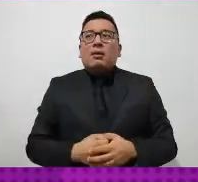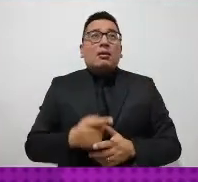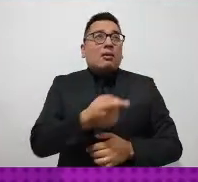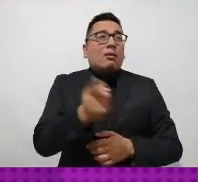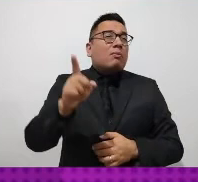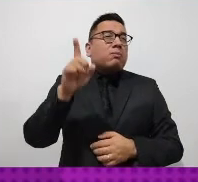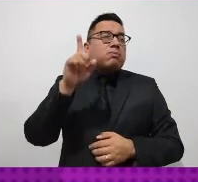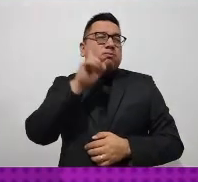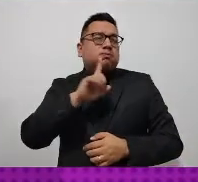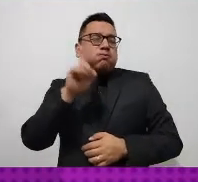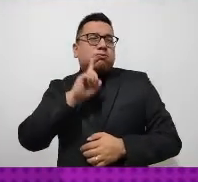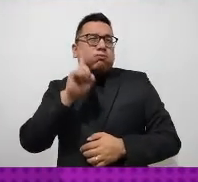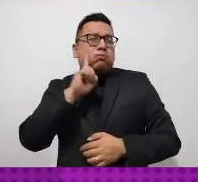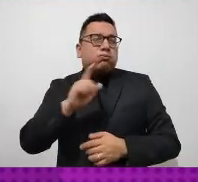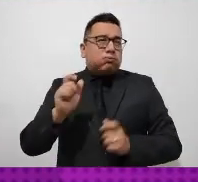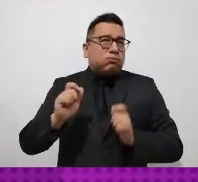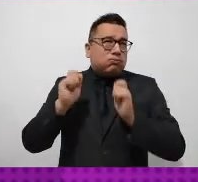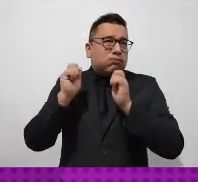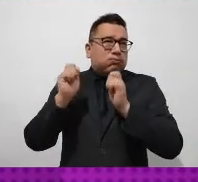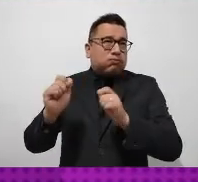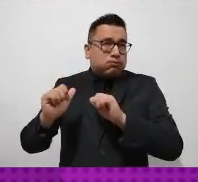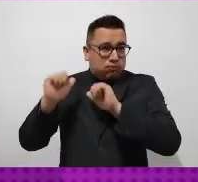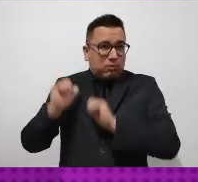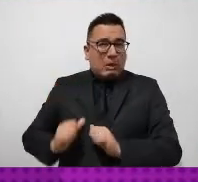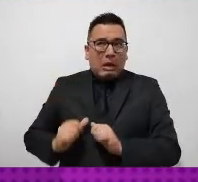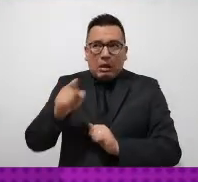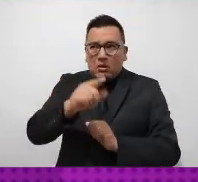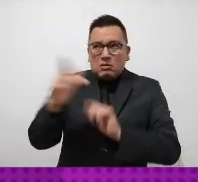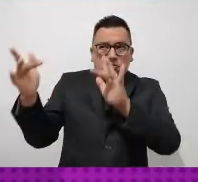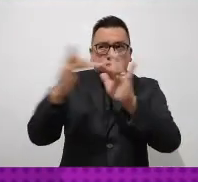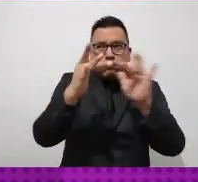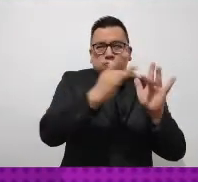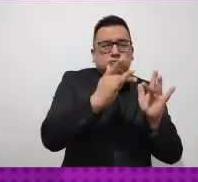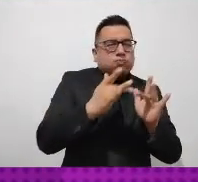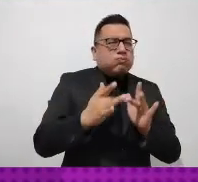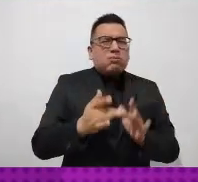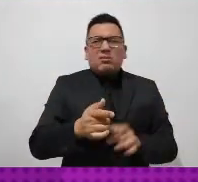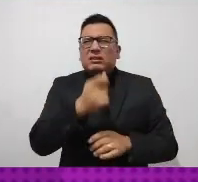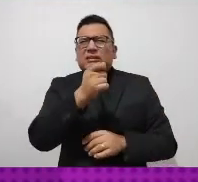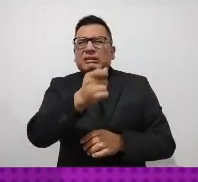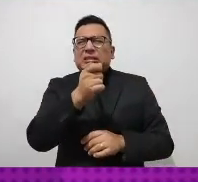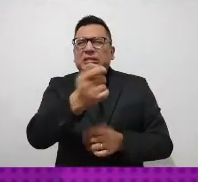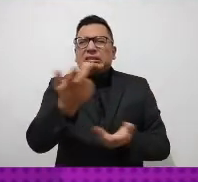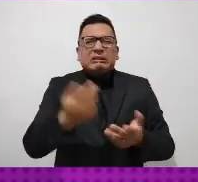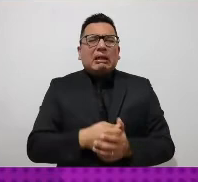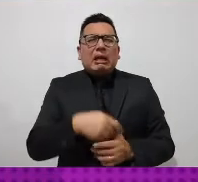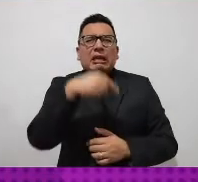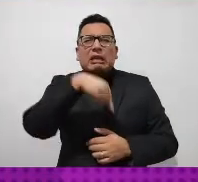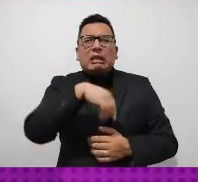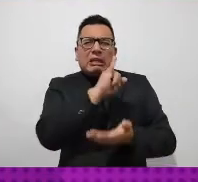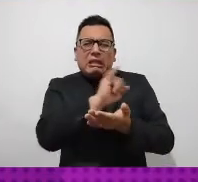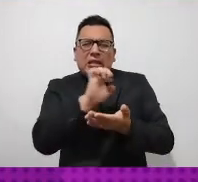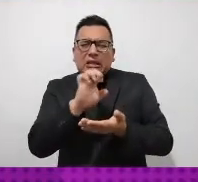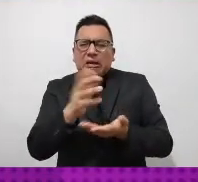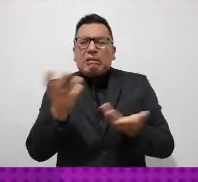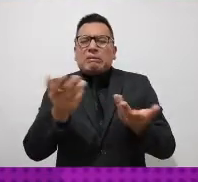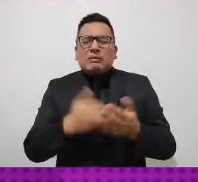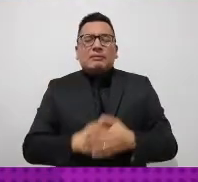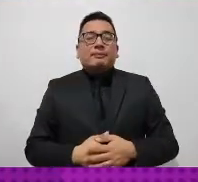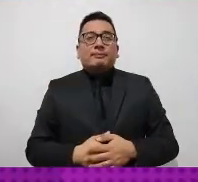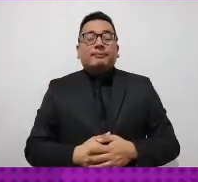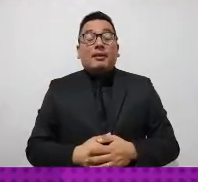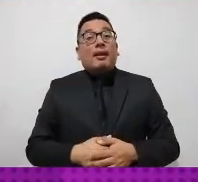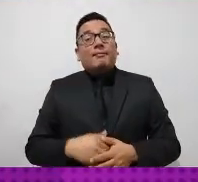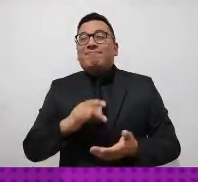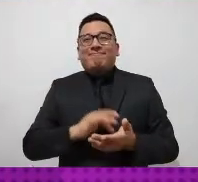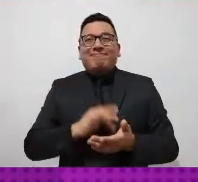Electas. ¿En qué consiste este programa que se está llevando a cabo por parte del Instituto Electoral de Coahuila y en específico por parte de su consejería?